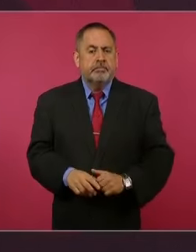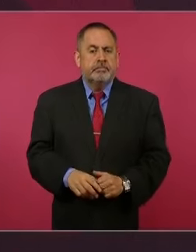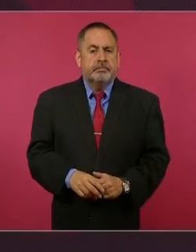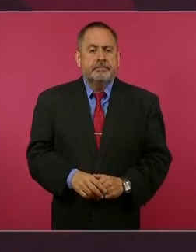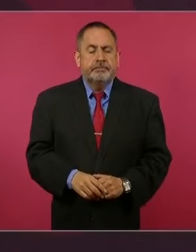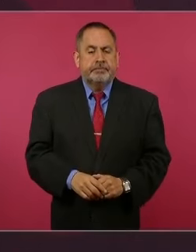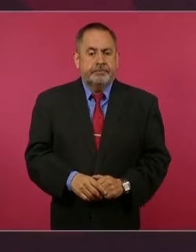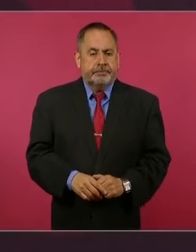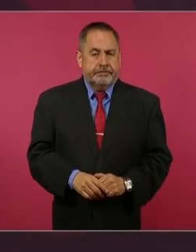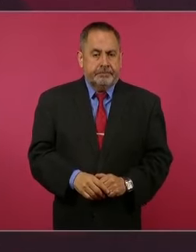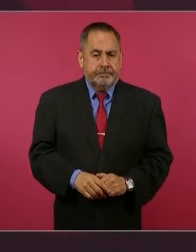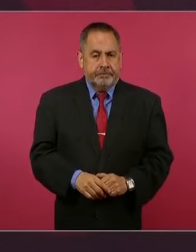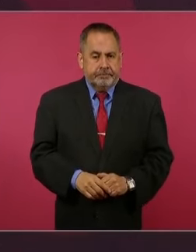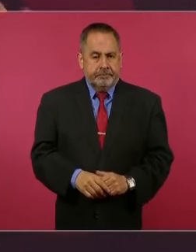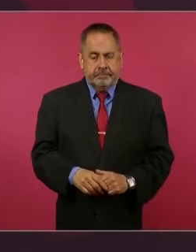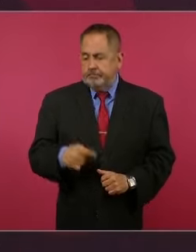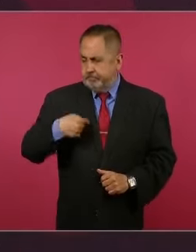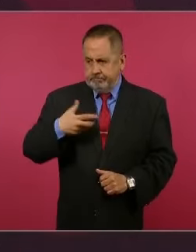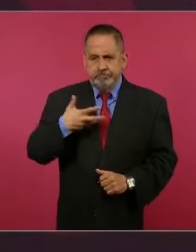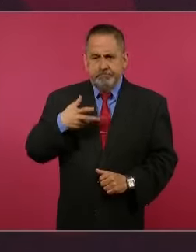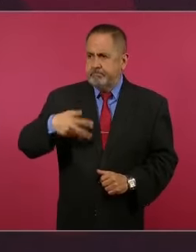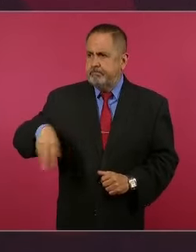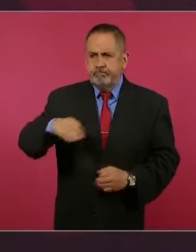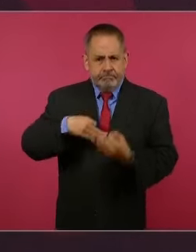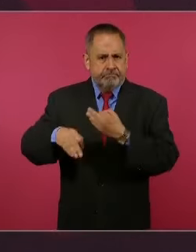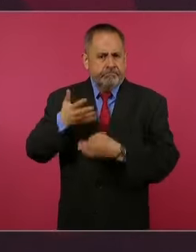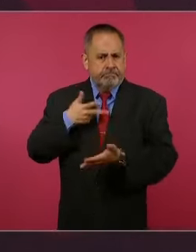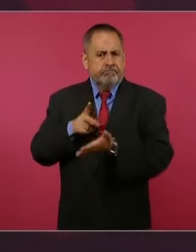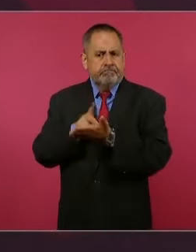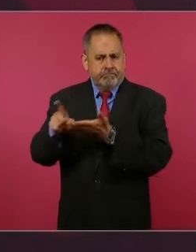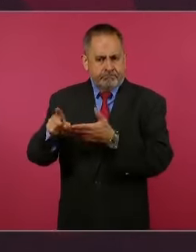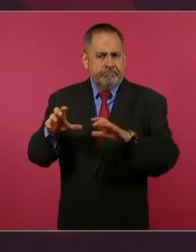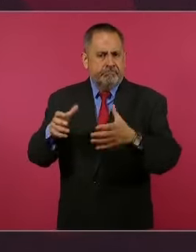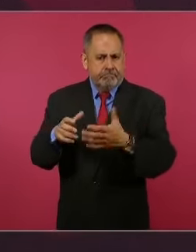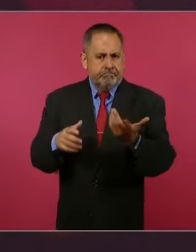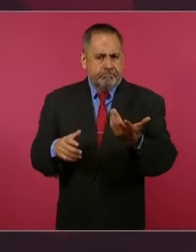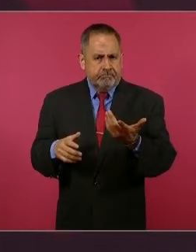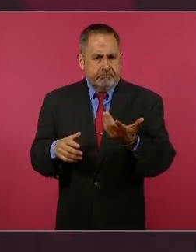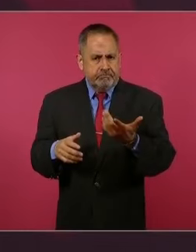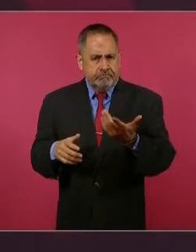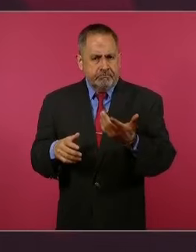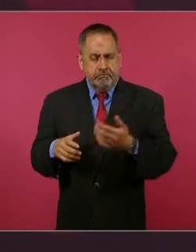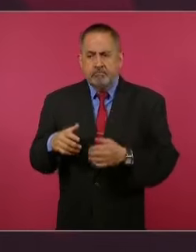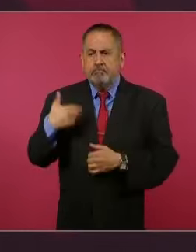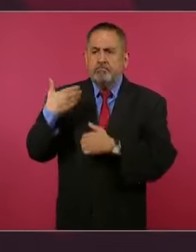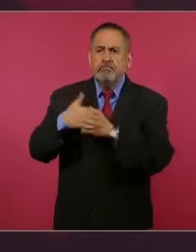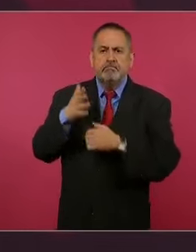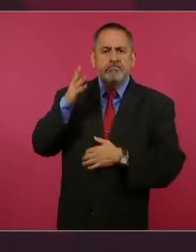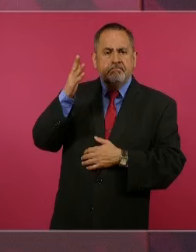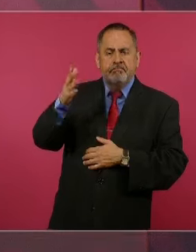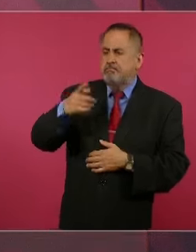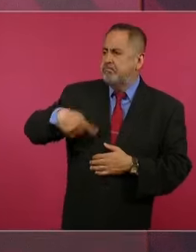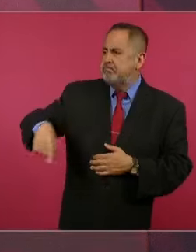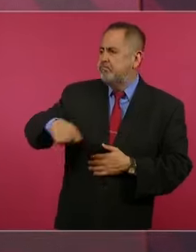derecho que tenemos todos y vamos hacia el estado de